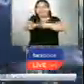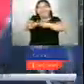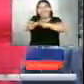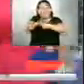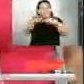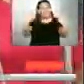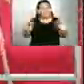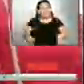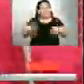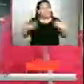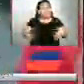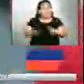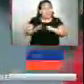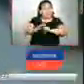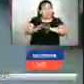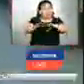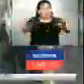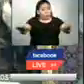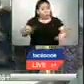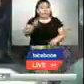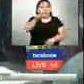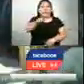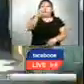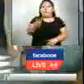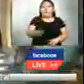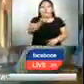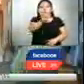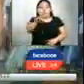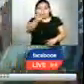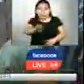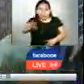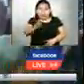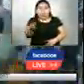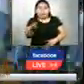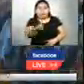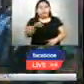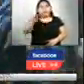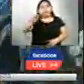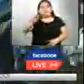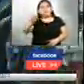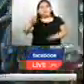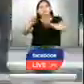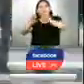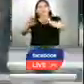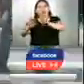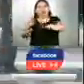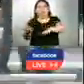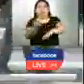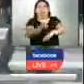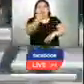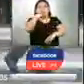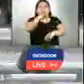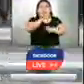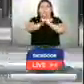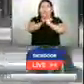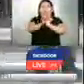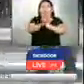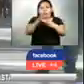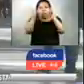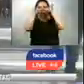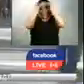se han elevado nuevamente. Solo el día 11 se reportaron 218 nuevos contagios, una